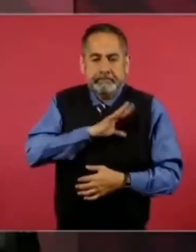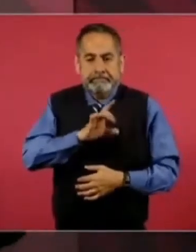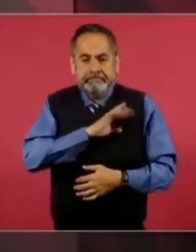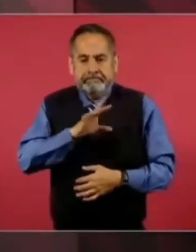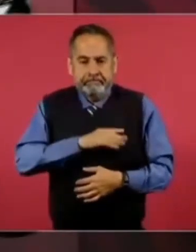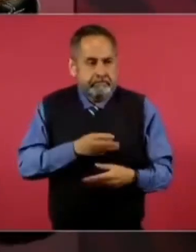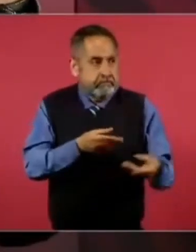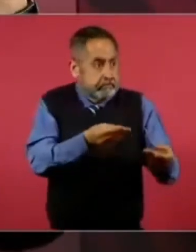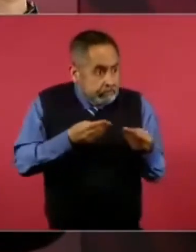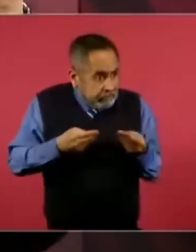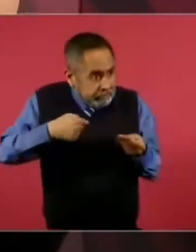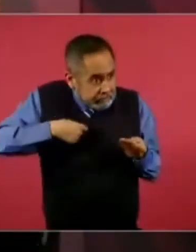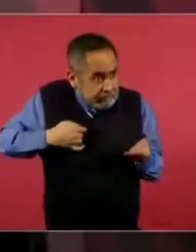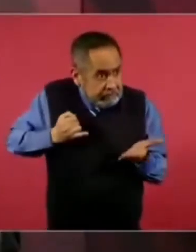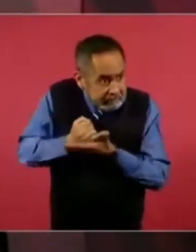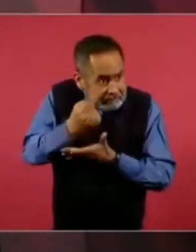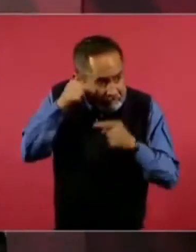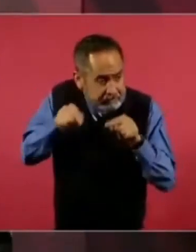¿Qué es esto, no?